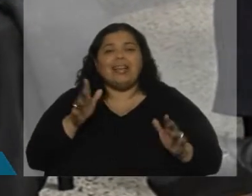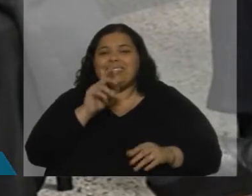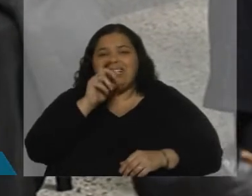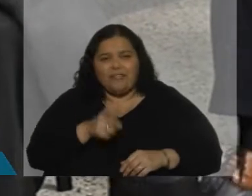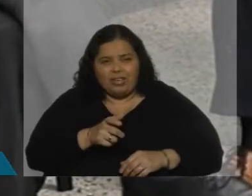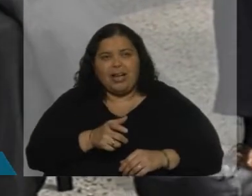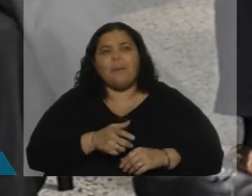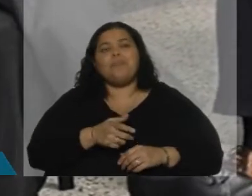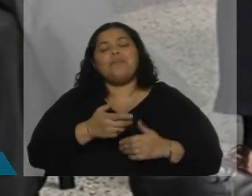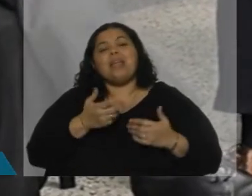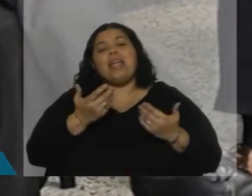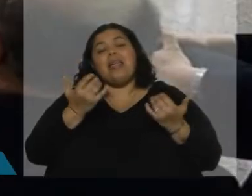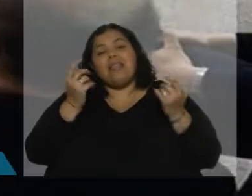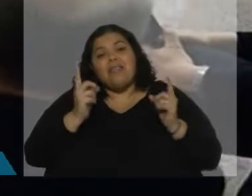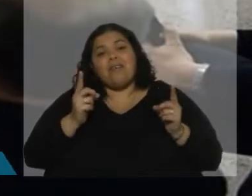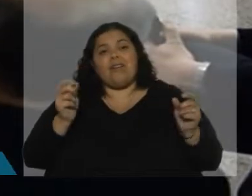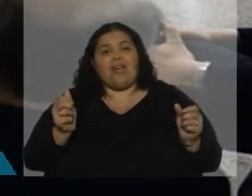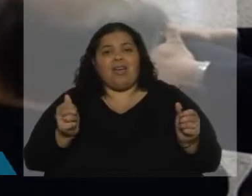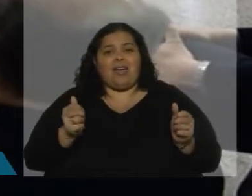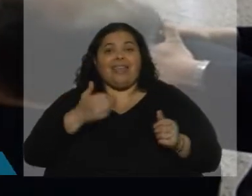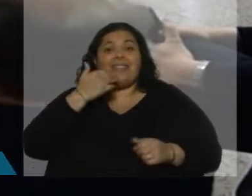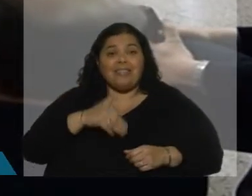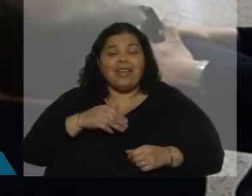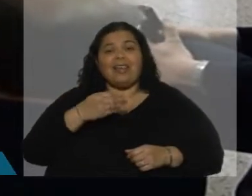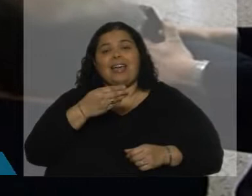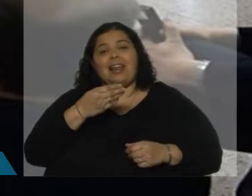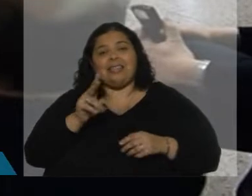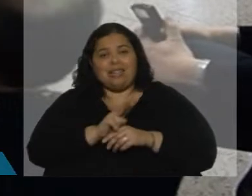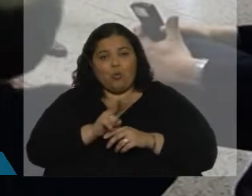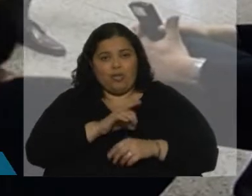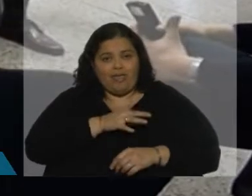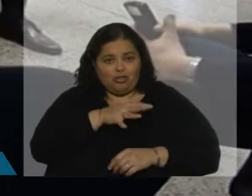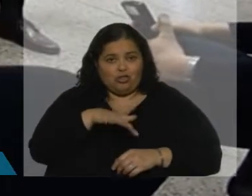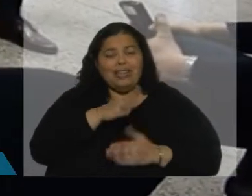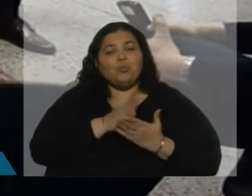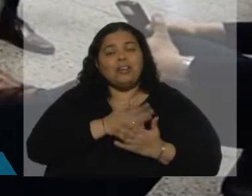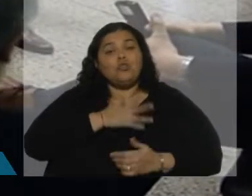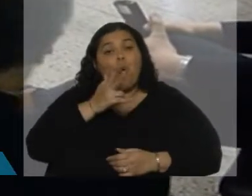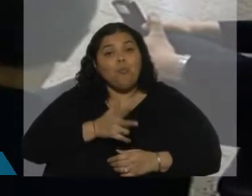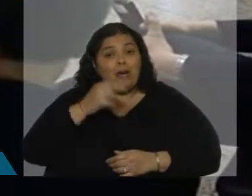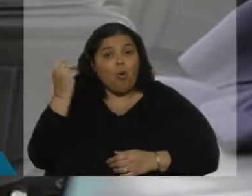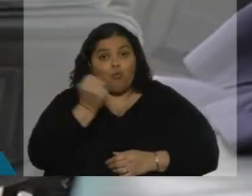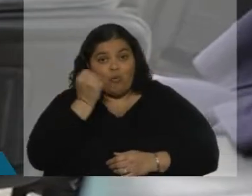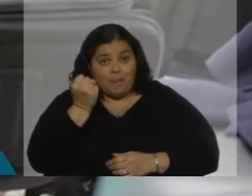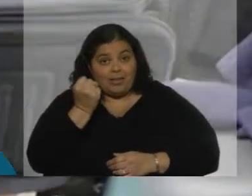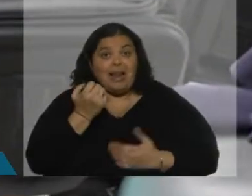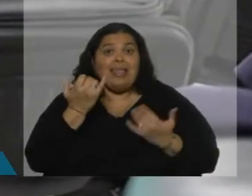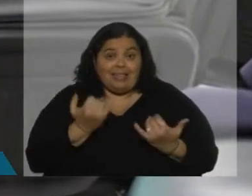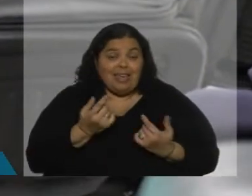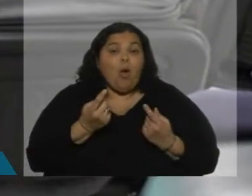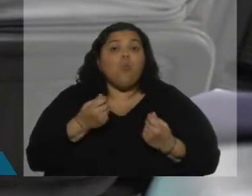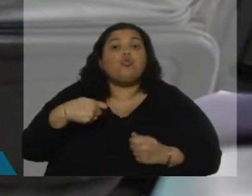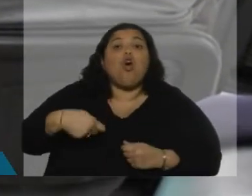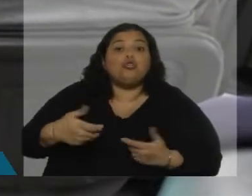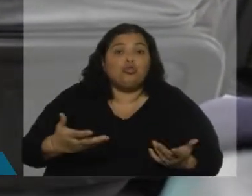que hay que asumir que la seguridad social es un derecho humano fundamental y que como tal tiene su costo y que en